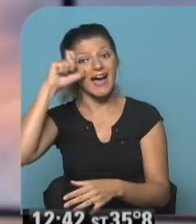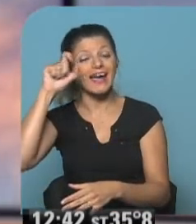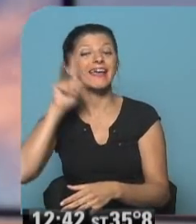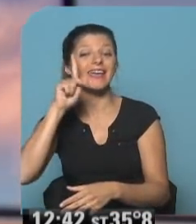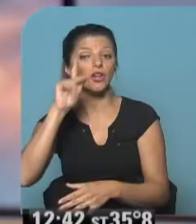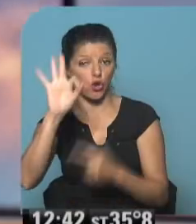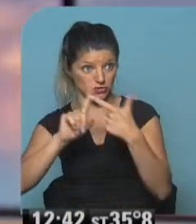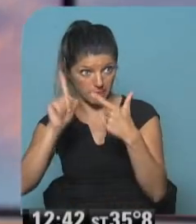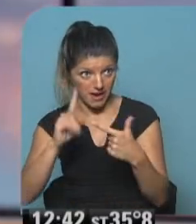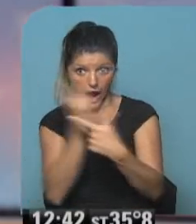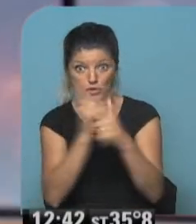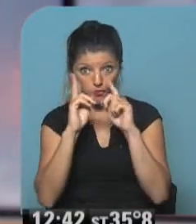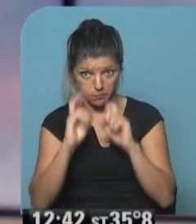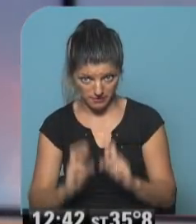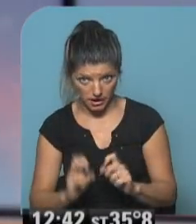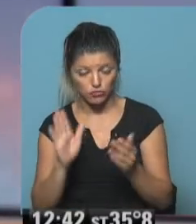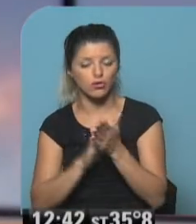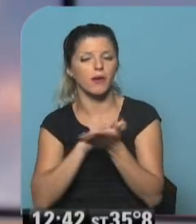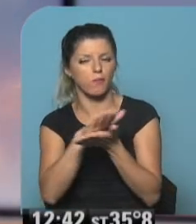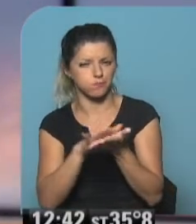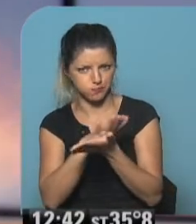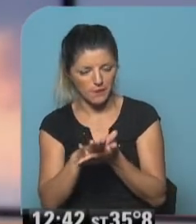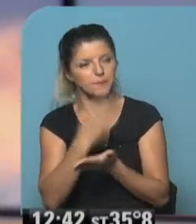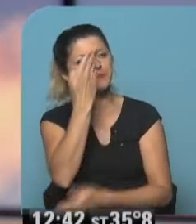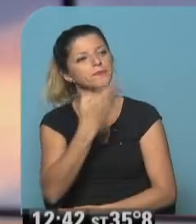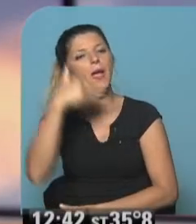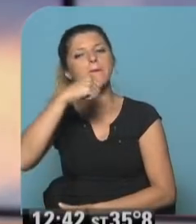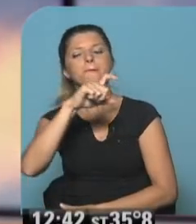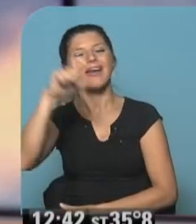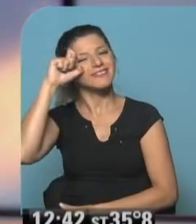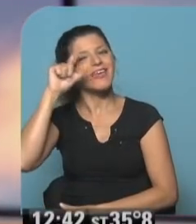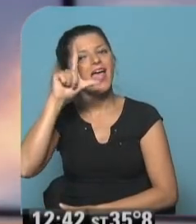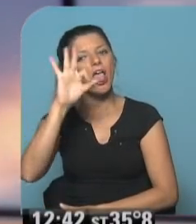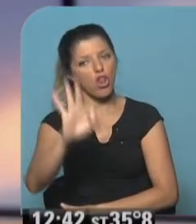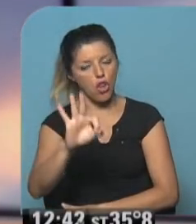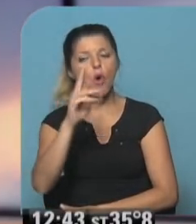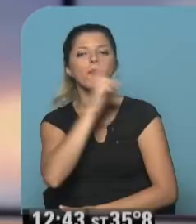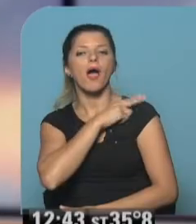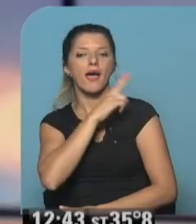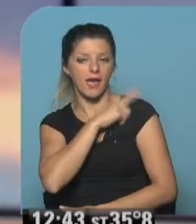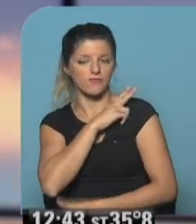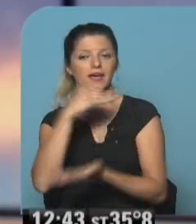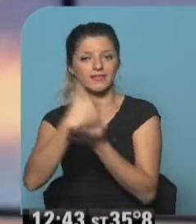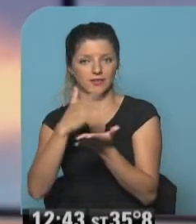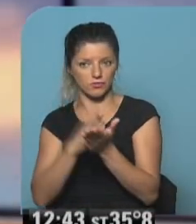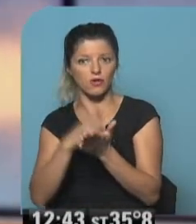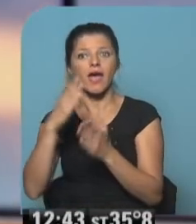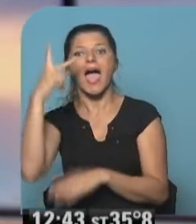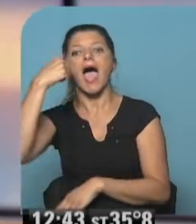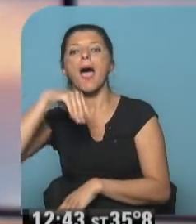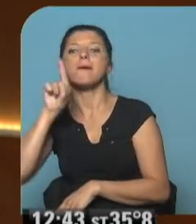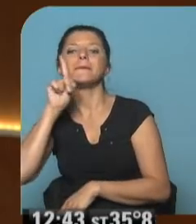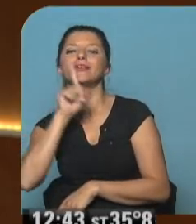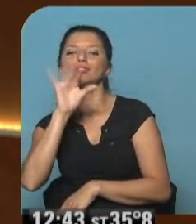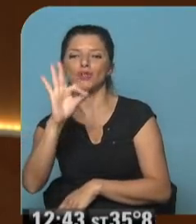del expresidente. Para analizarlo estamos con Marcelo Falac, que es el jefe de la sección internacionales del diario Ámbito Financiero.